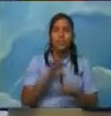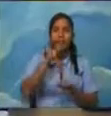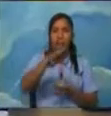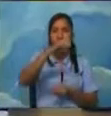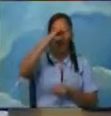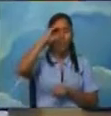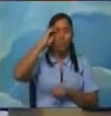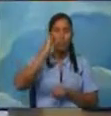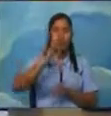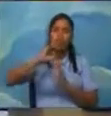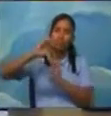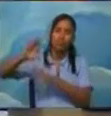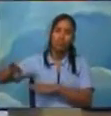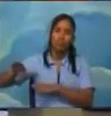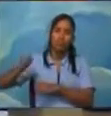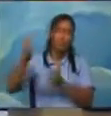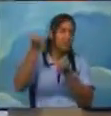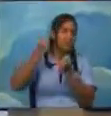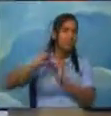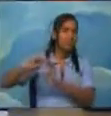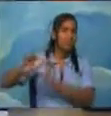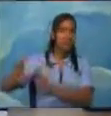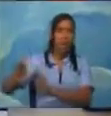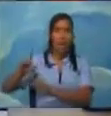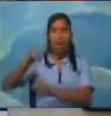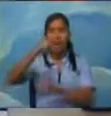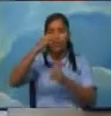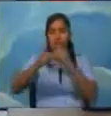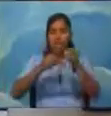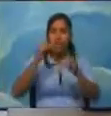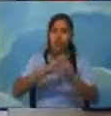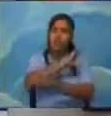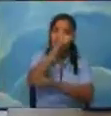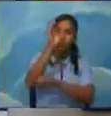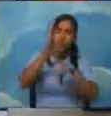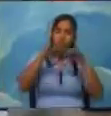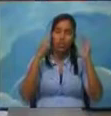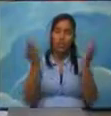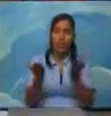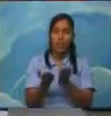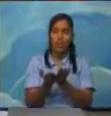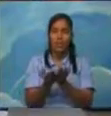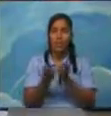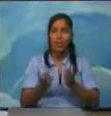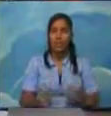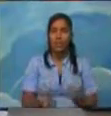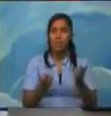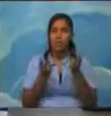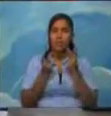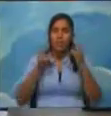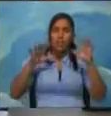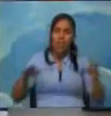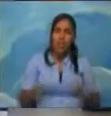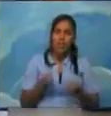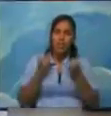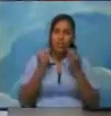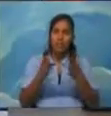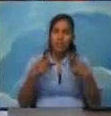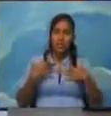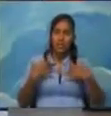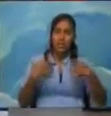lado, darle la espalda al Creador que tanto nos ha dado la vida, la salud,